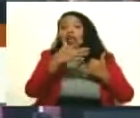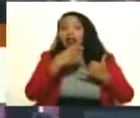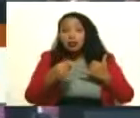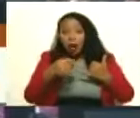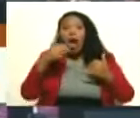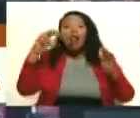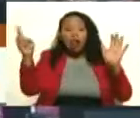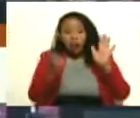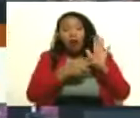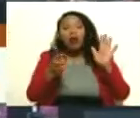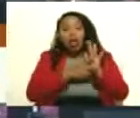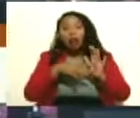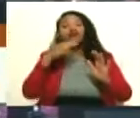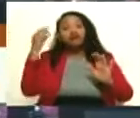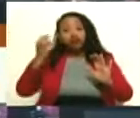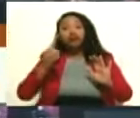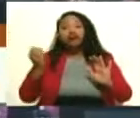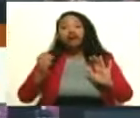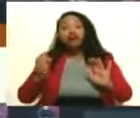verdadita, dijeron por aquí, ¿va?